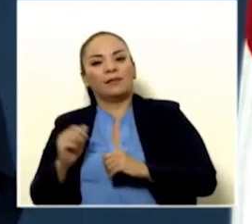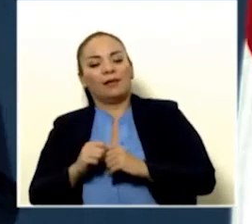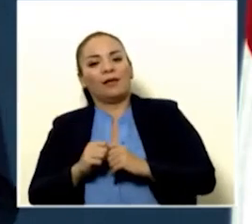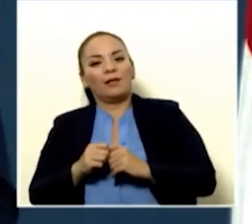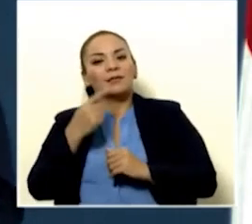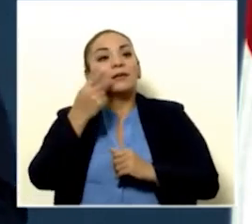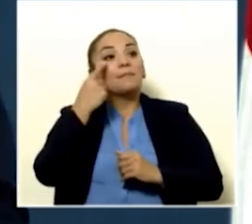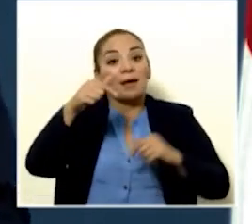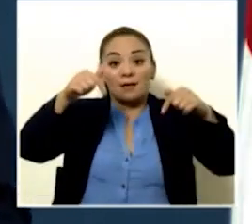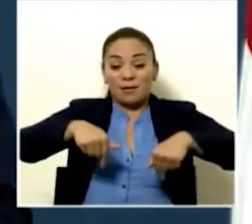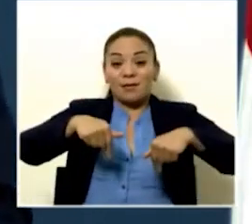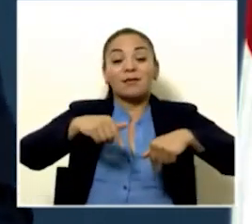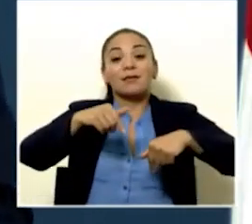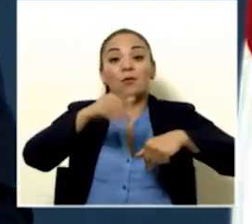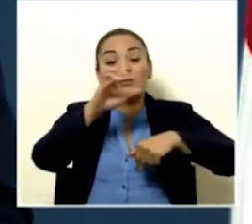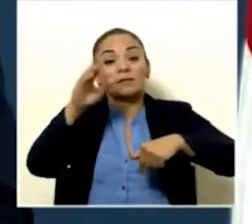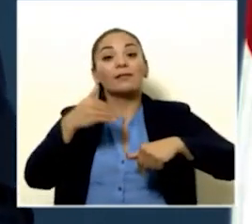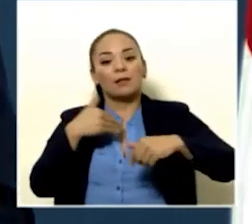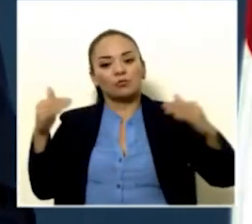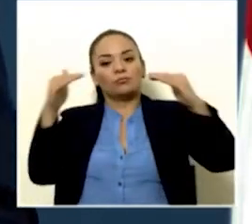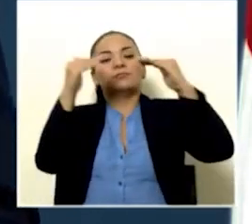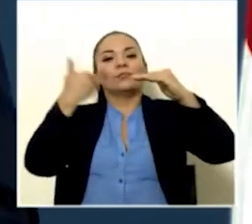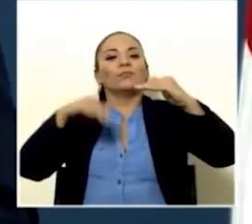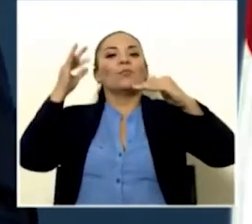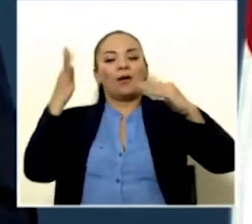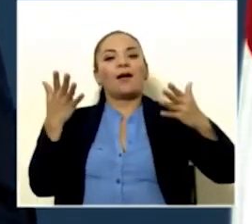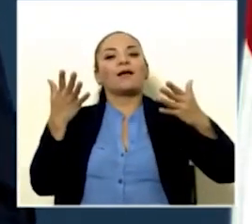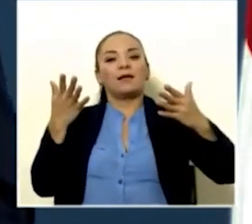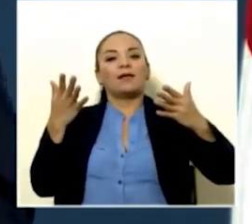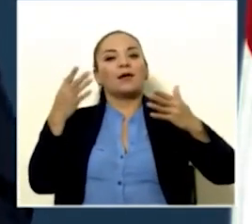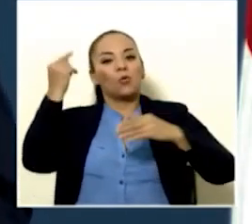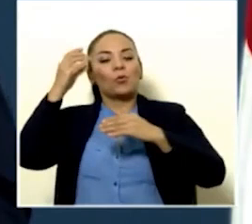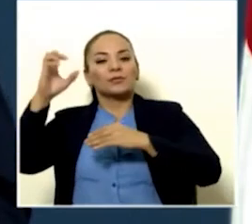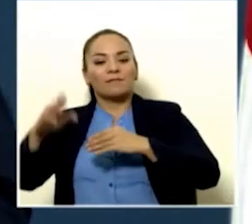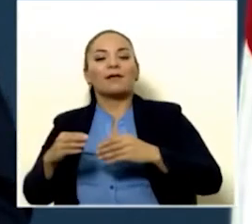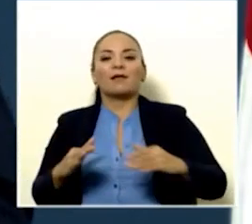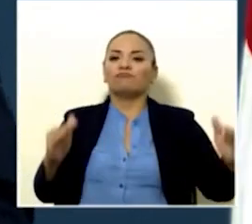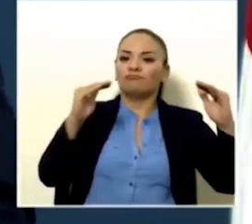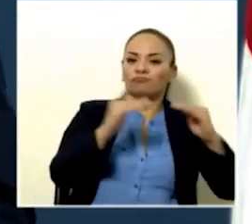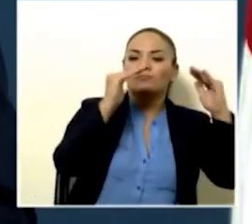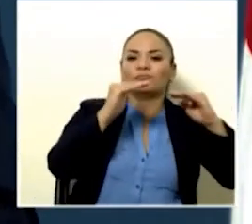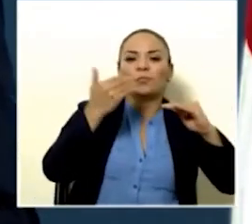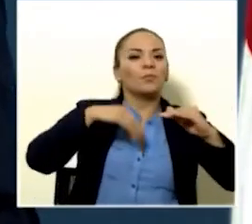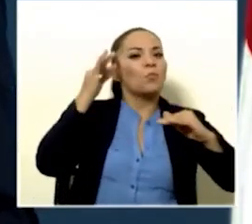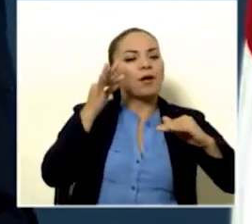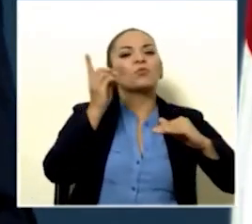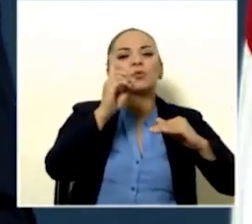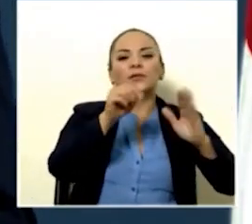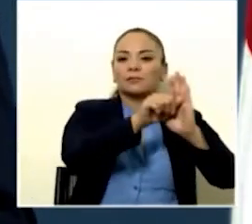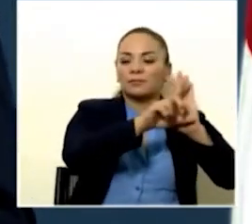tenemos paridad de género en el Congreso, paridad de género en el gabinete, paridad de género en las